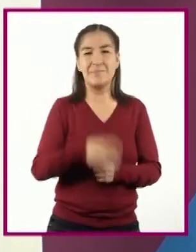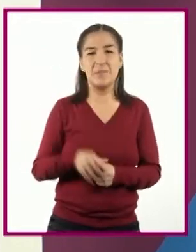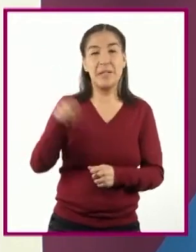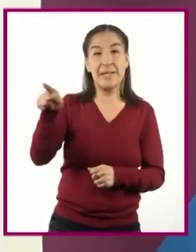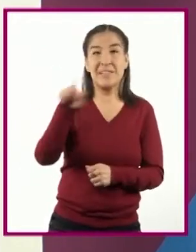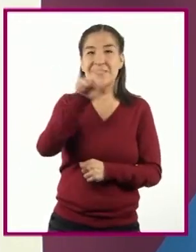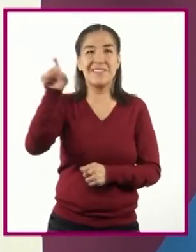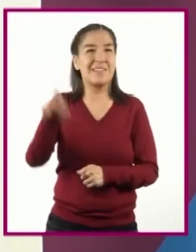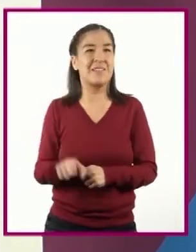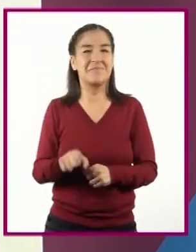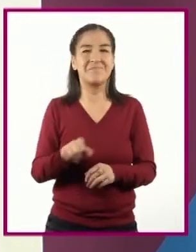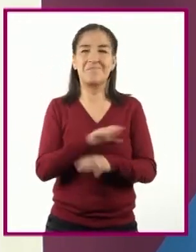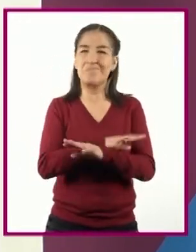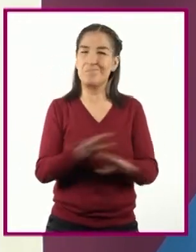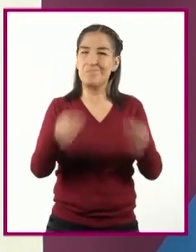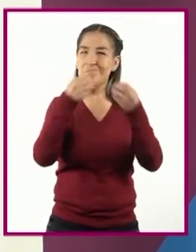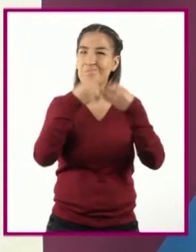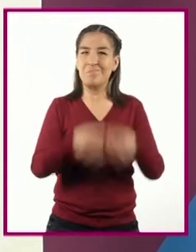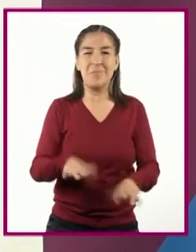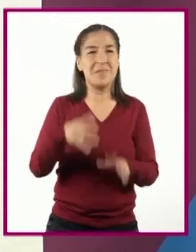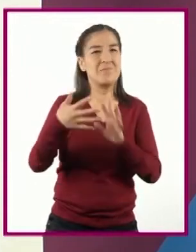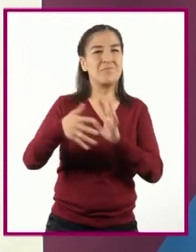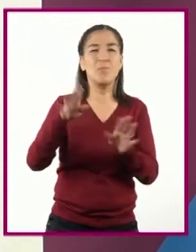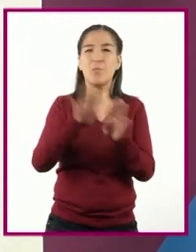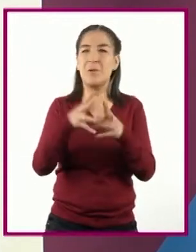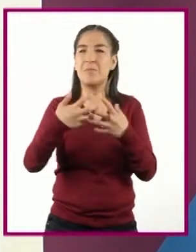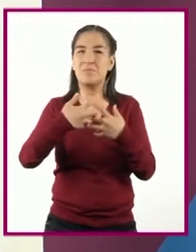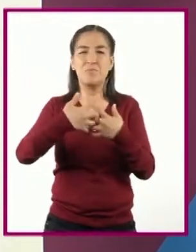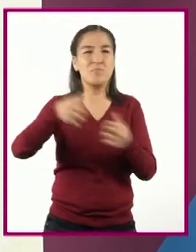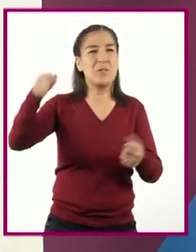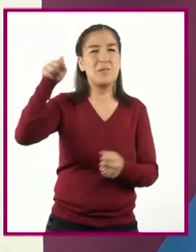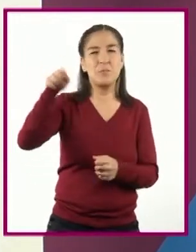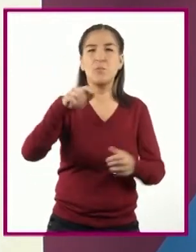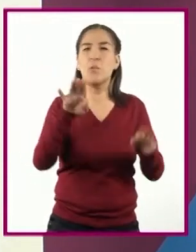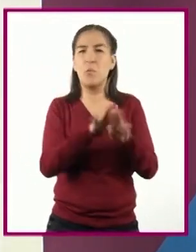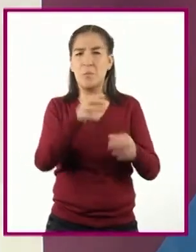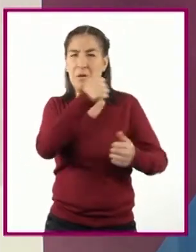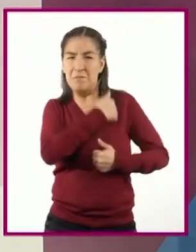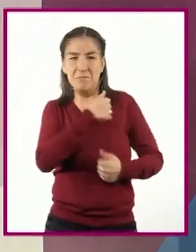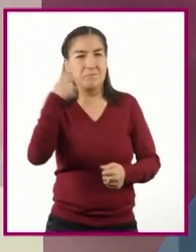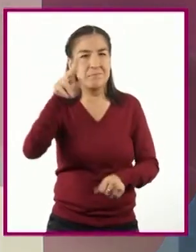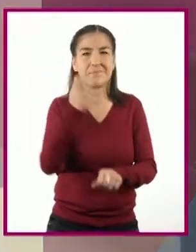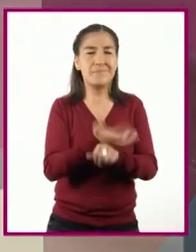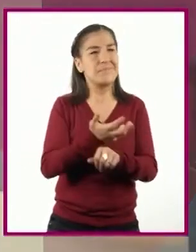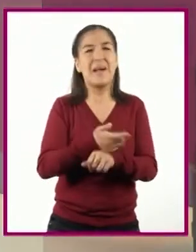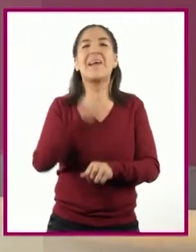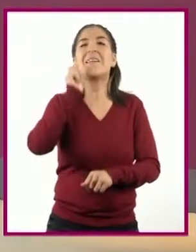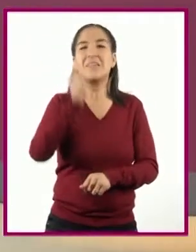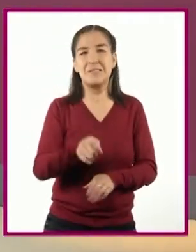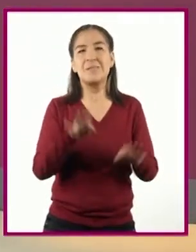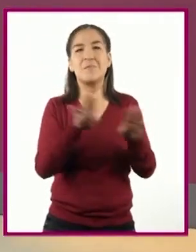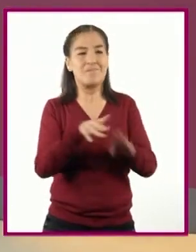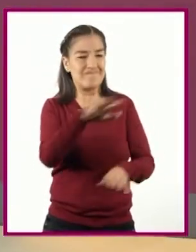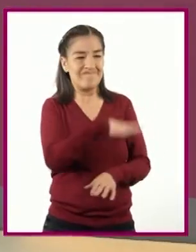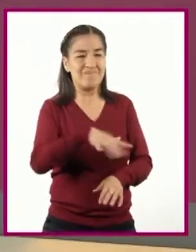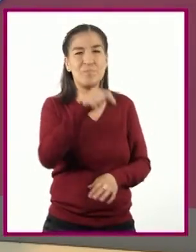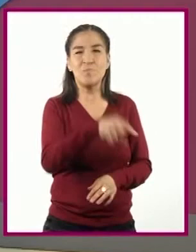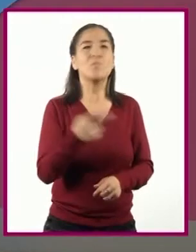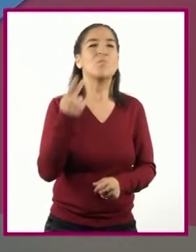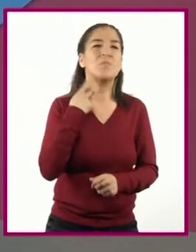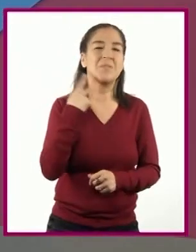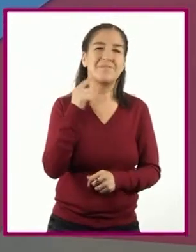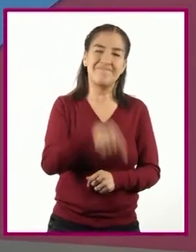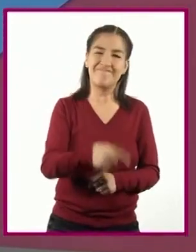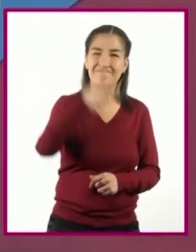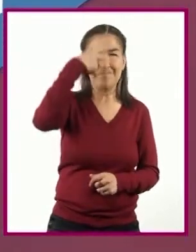se perdió no tanto por la superioridad militar de Estados Unidos, sino por la incapacidad política del